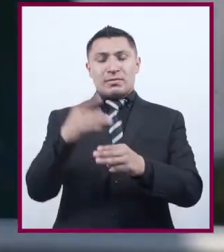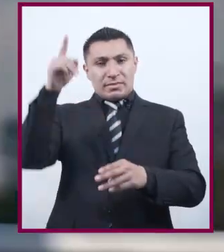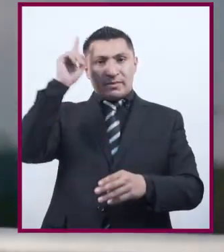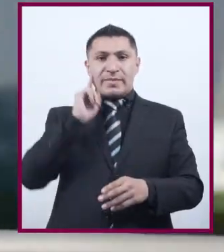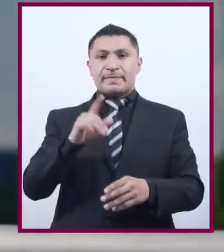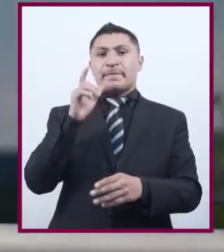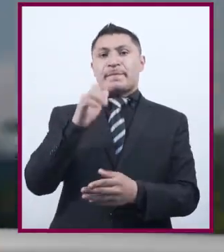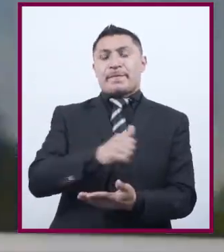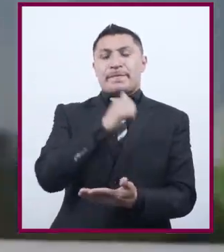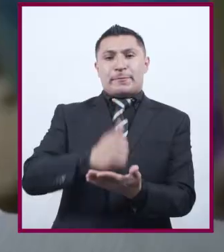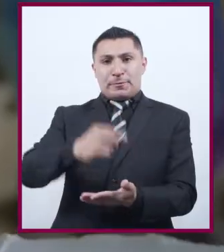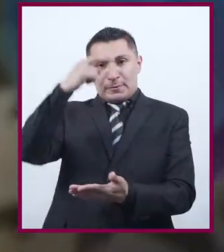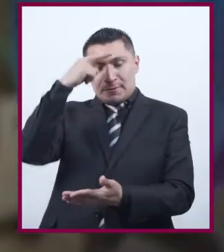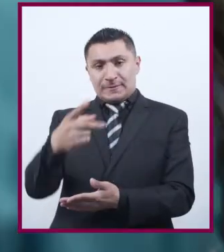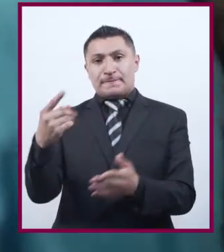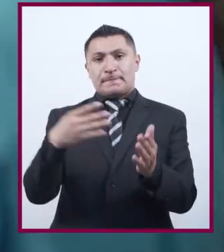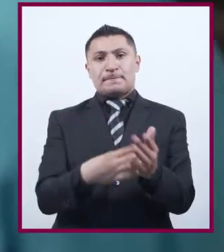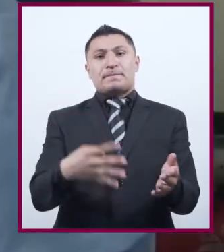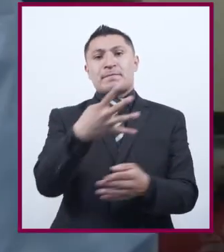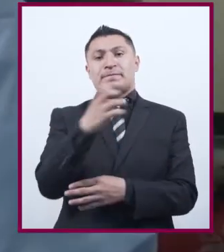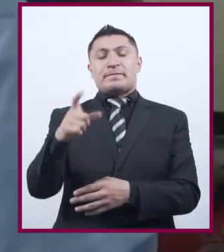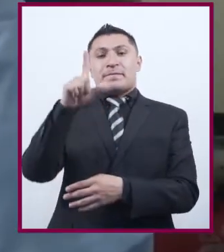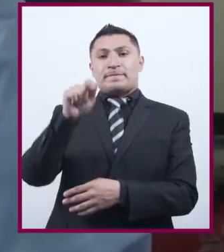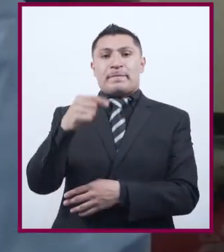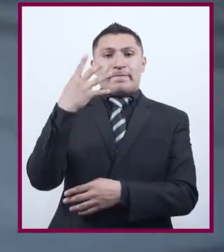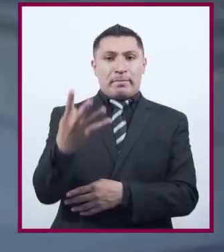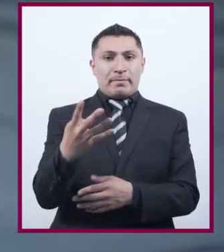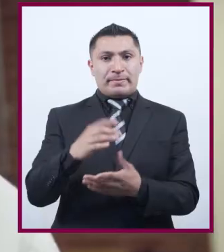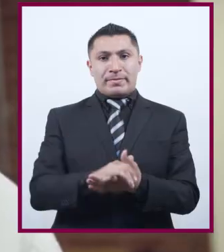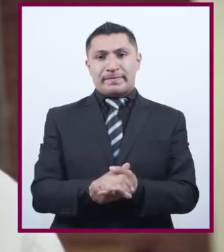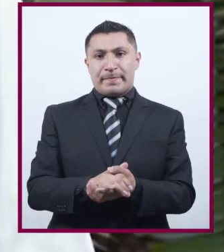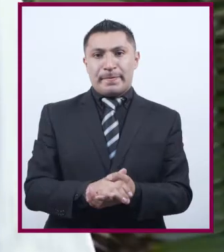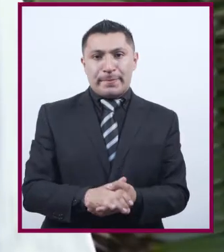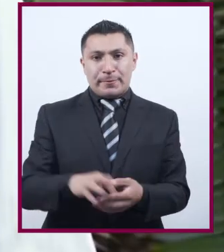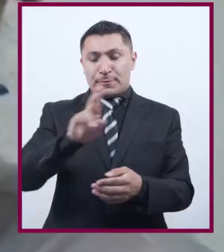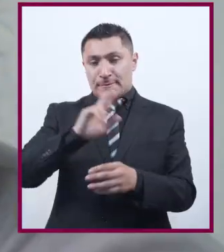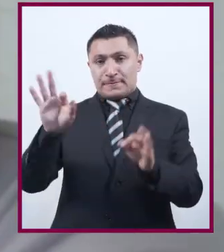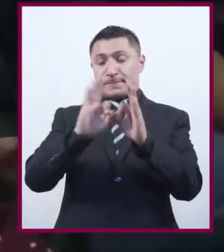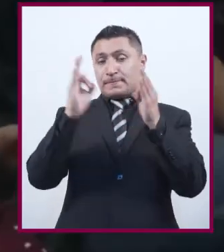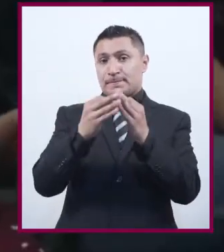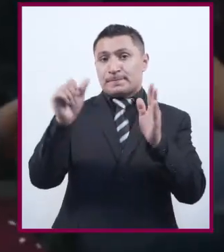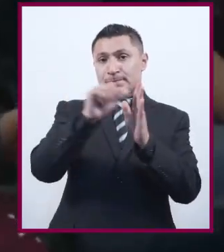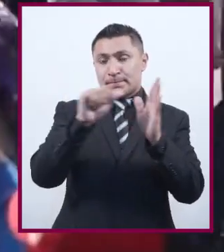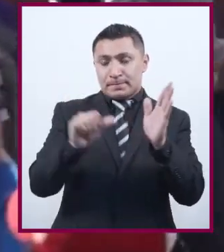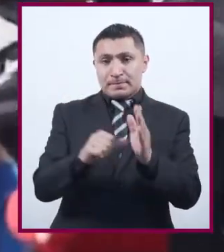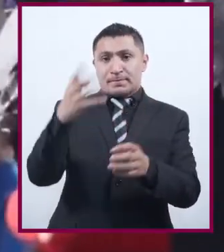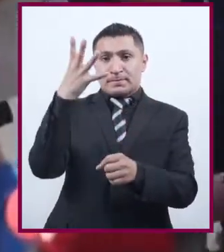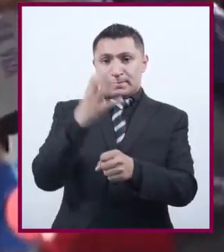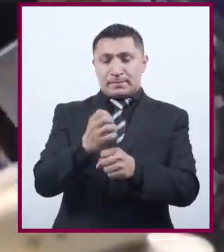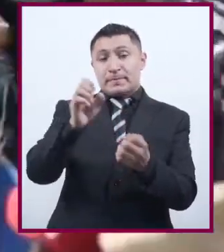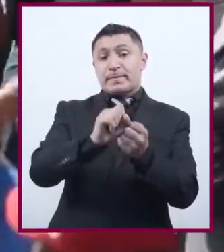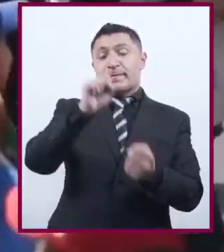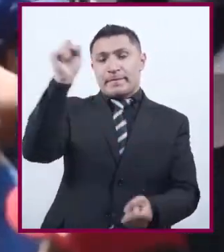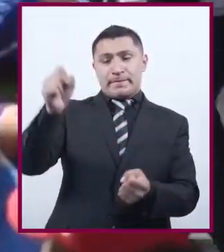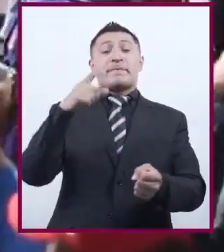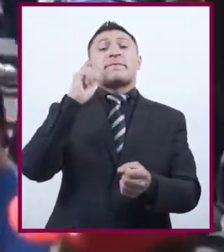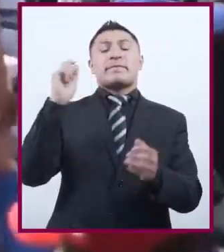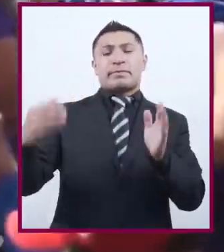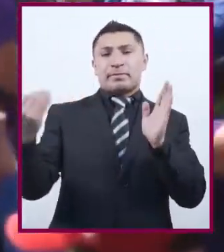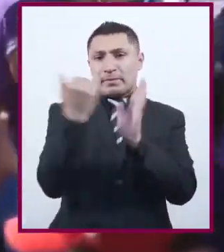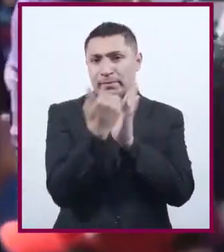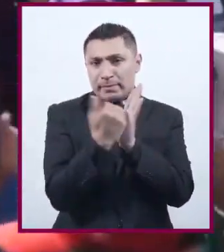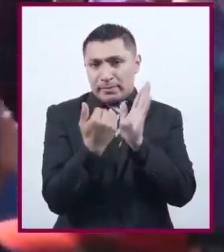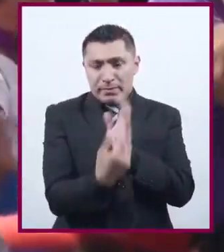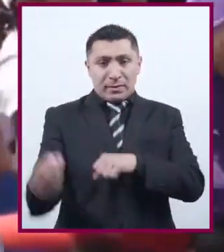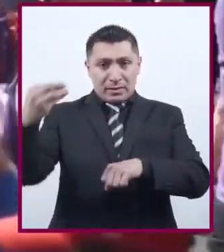de México en 1974, se reformara el artículo 4 constitucional y se estableciera que el